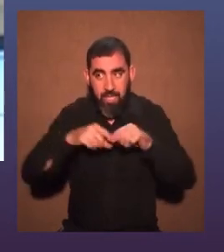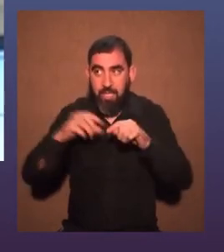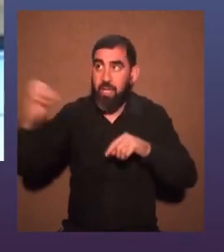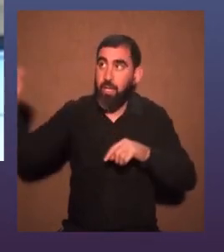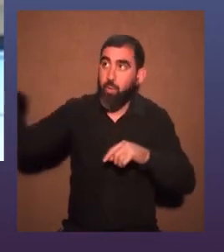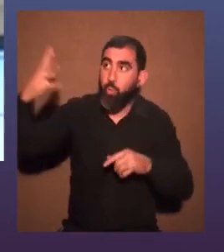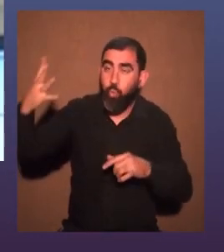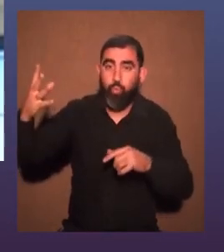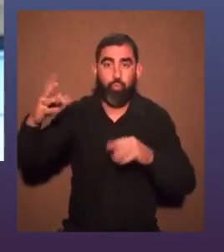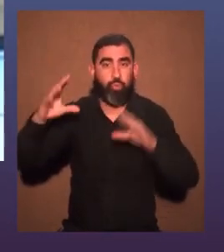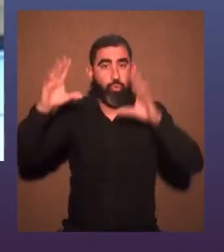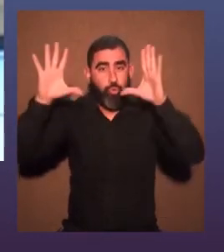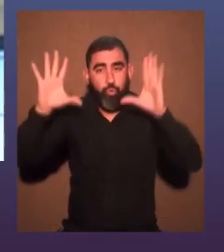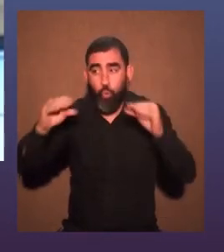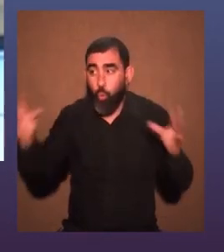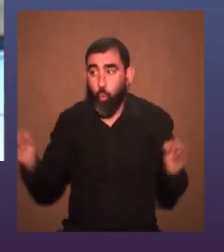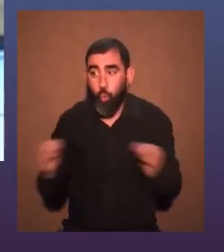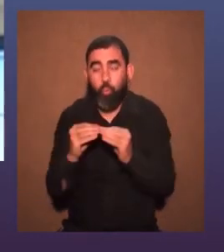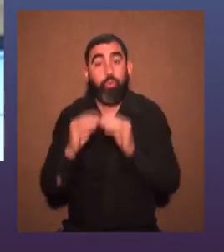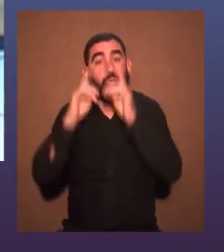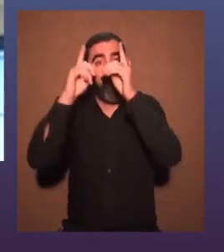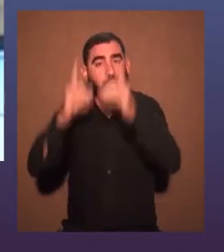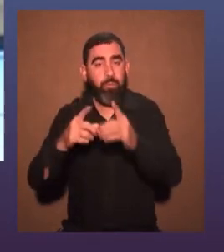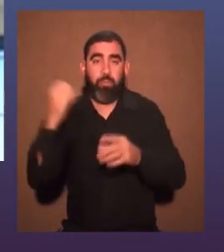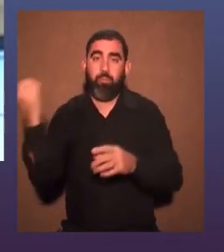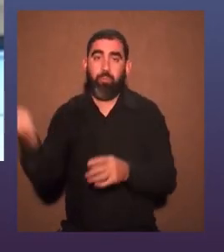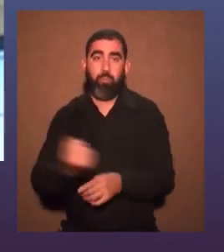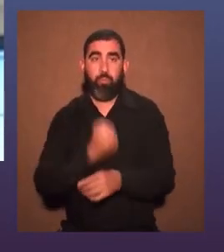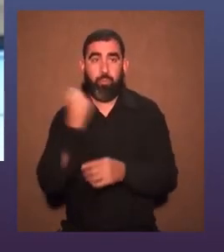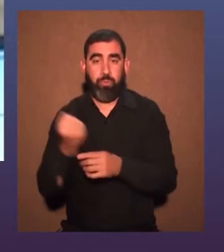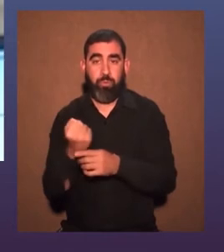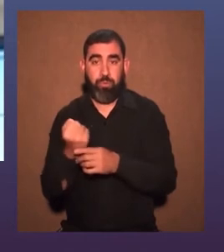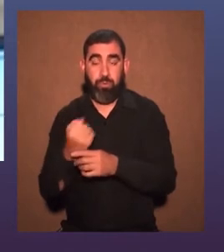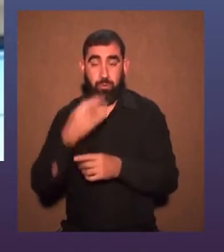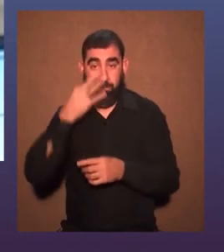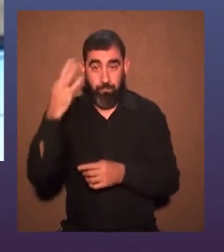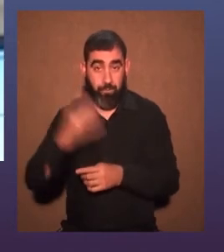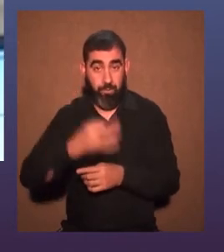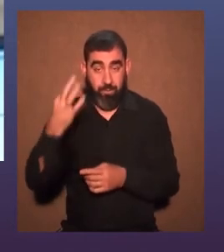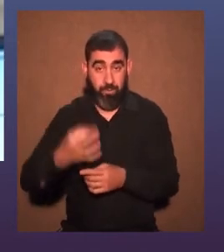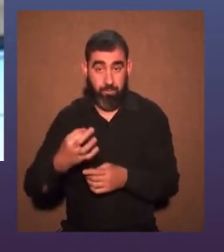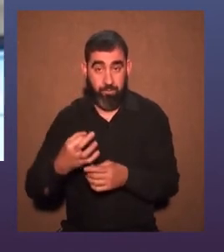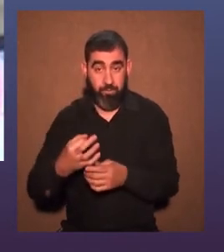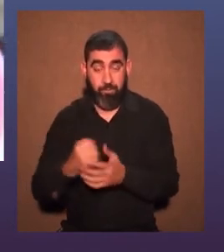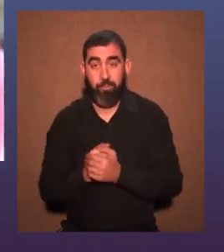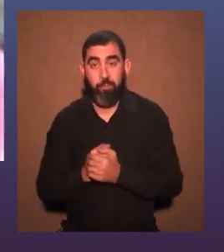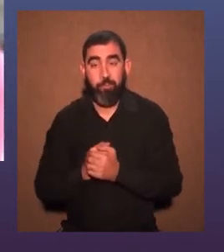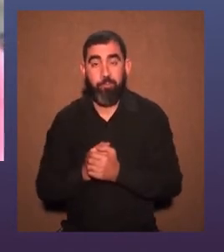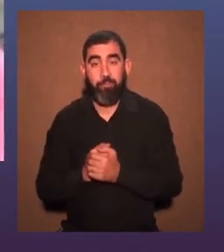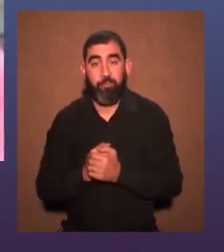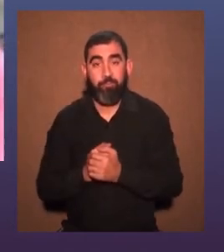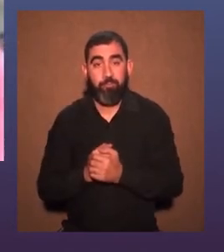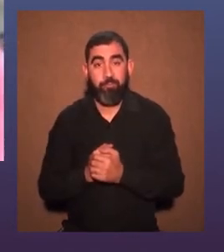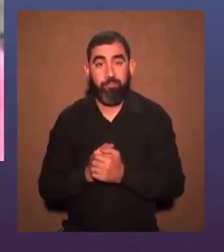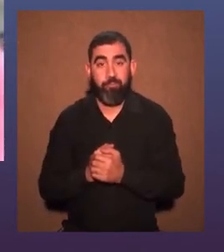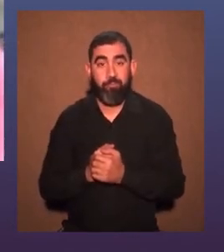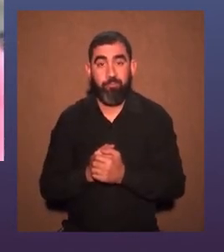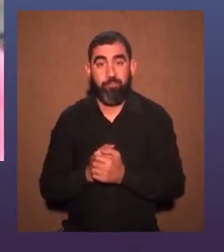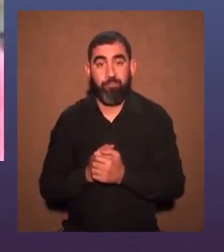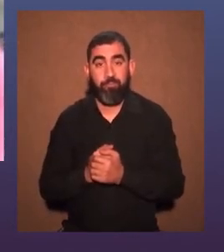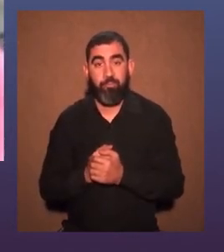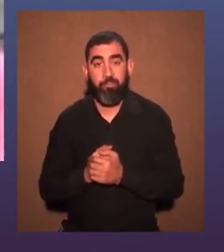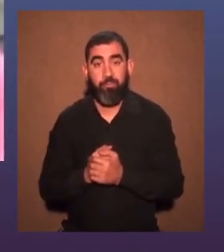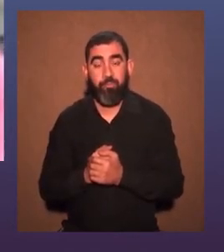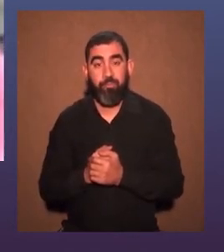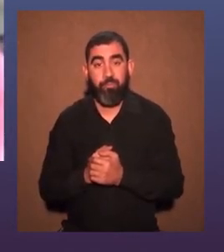luz y el todo después, ¿no? Entonces es realmente... Es un embarazo más largo que